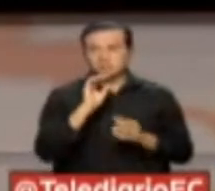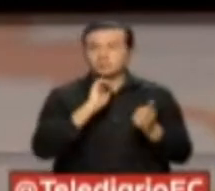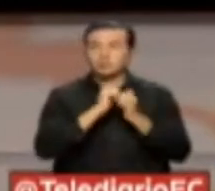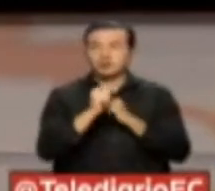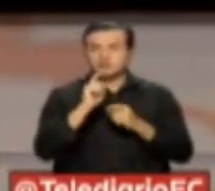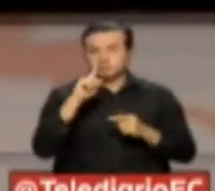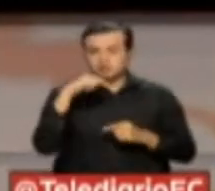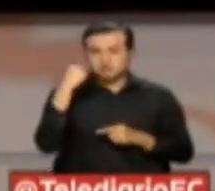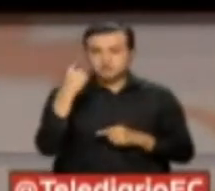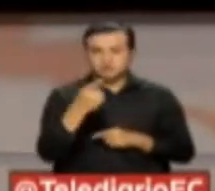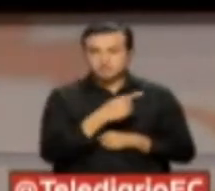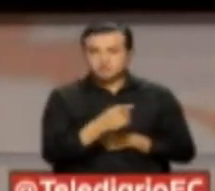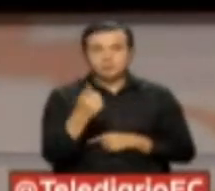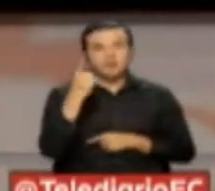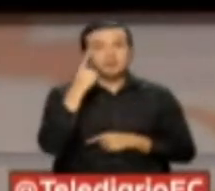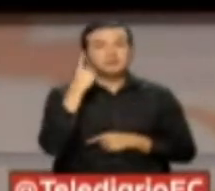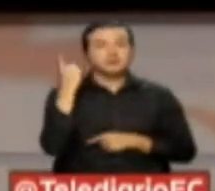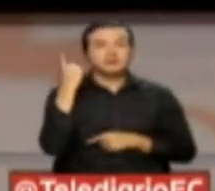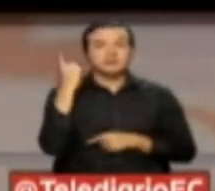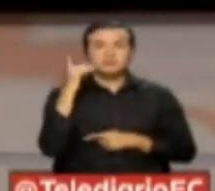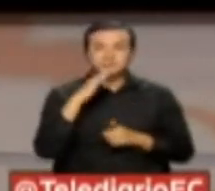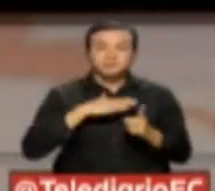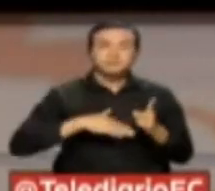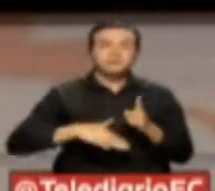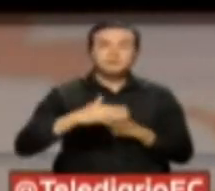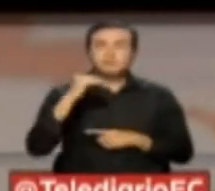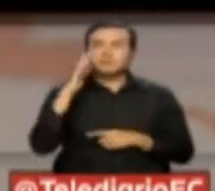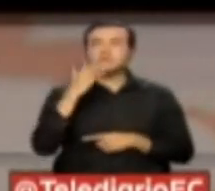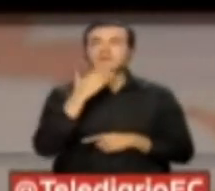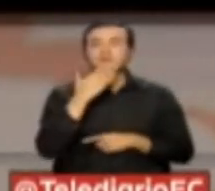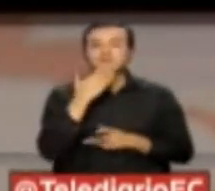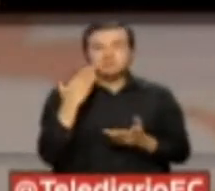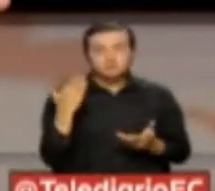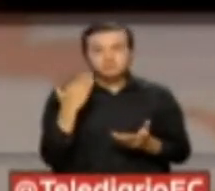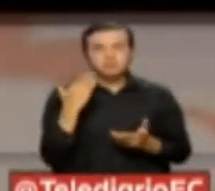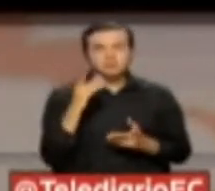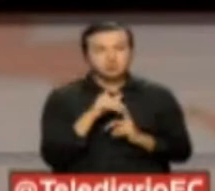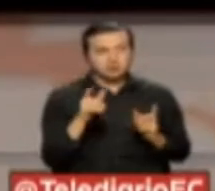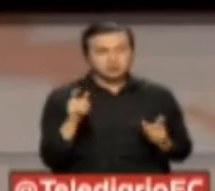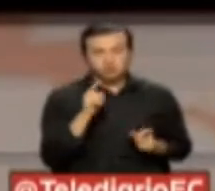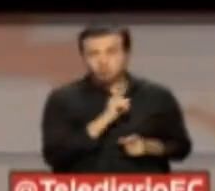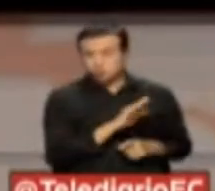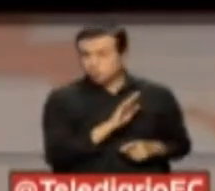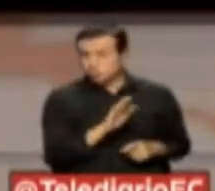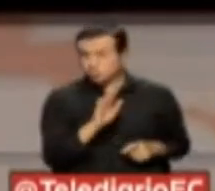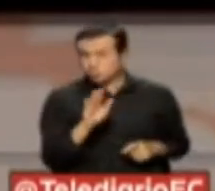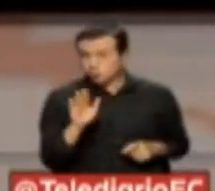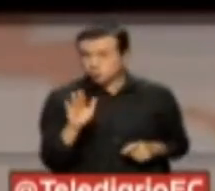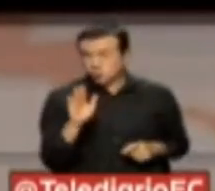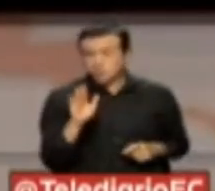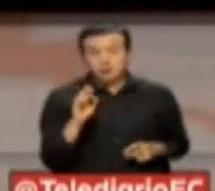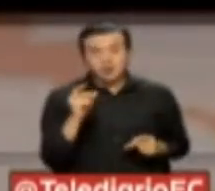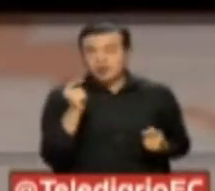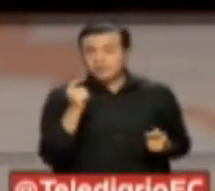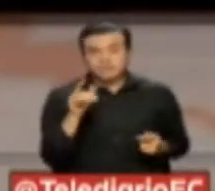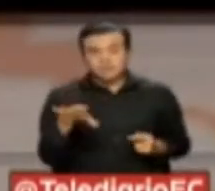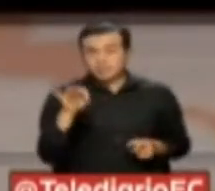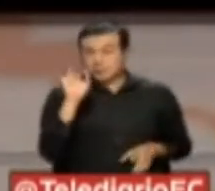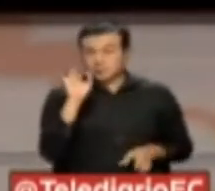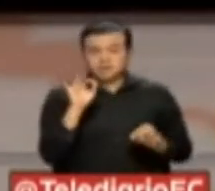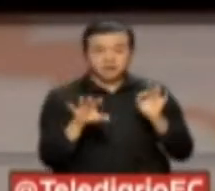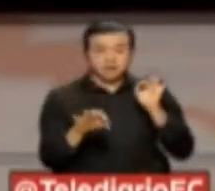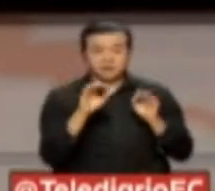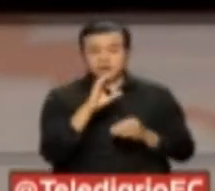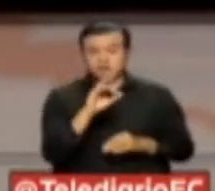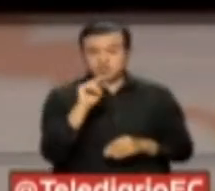es realmente crear las condiciones más favorables de manera de nosotros pasar directamente la elección de un